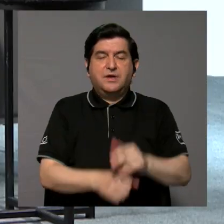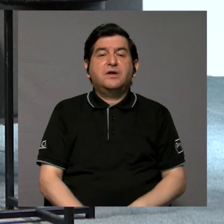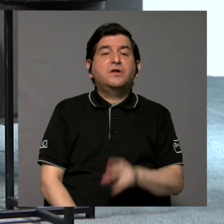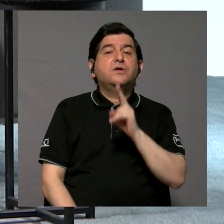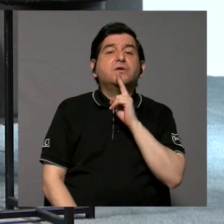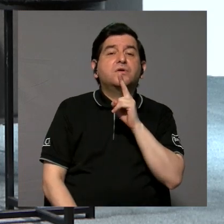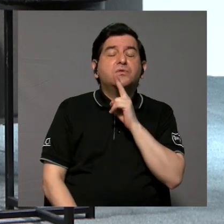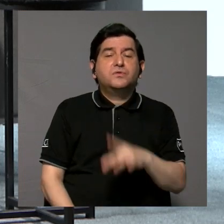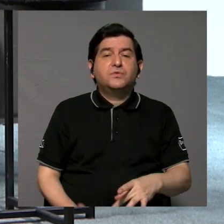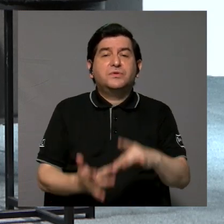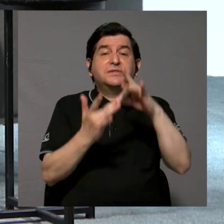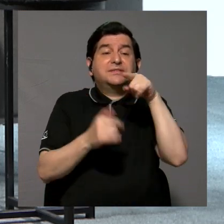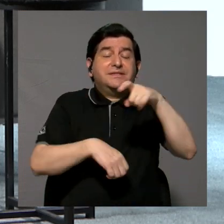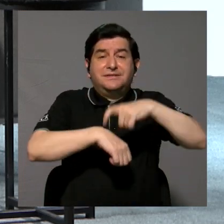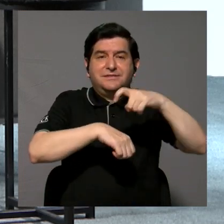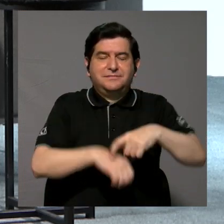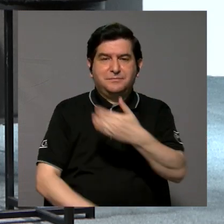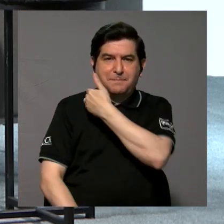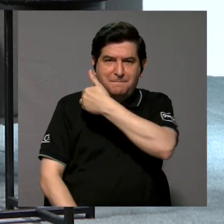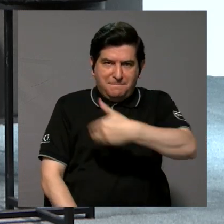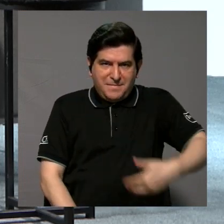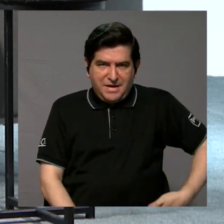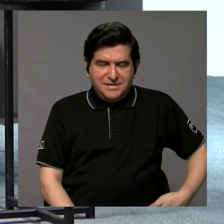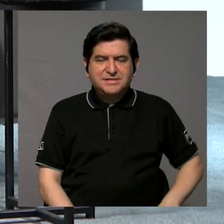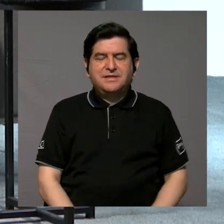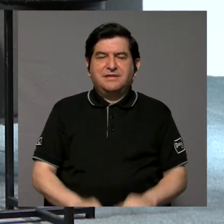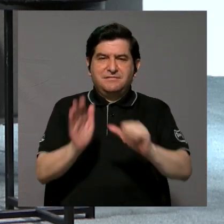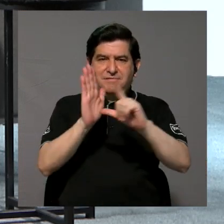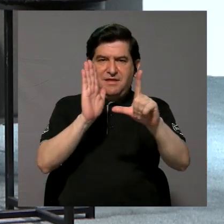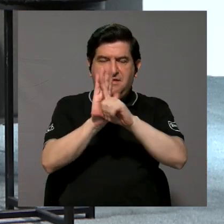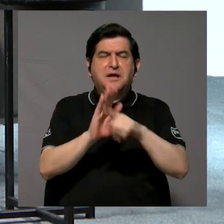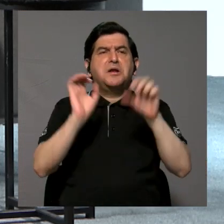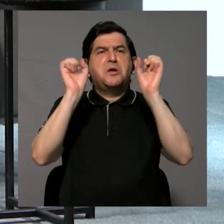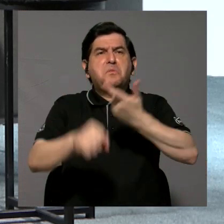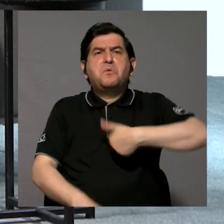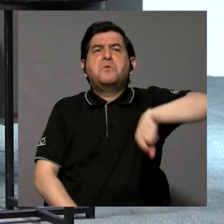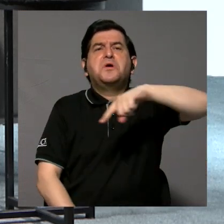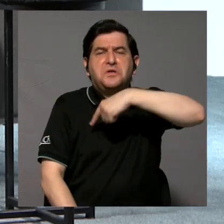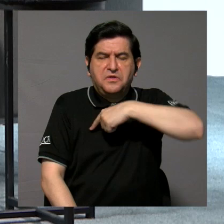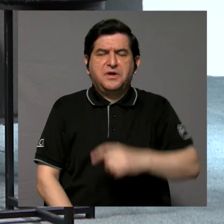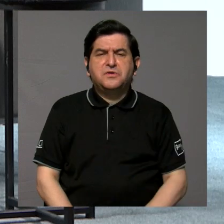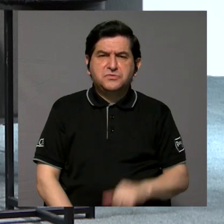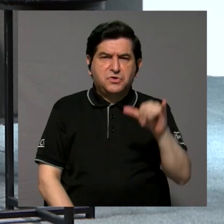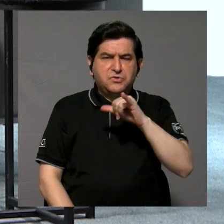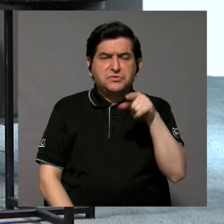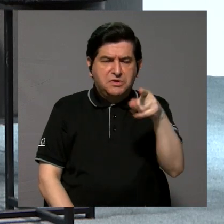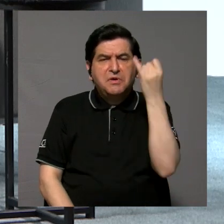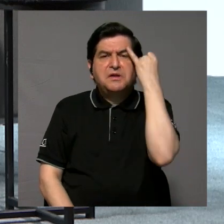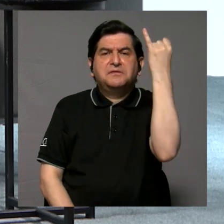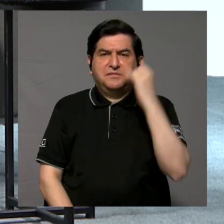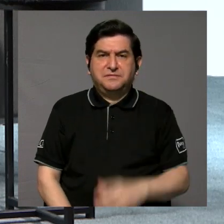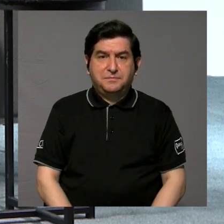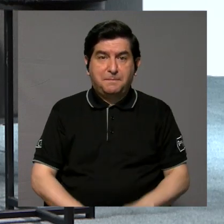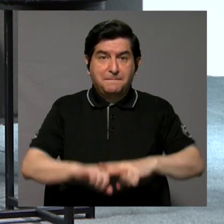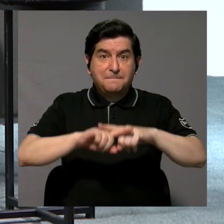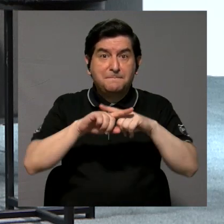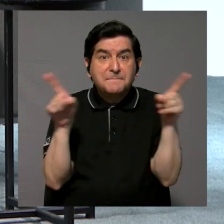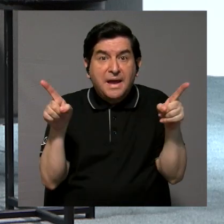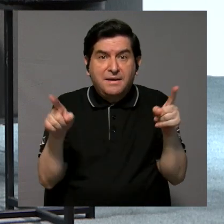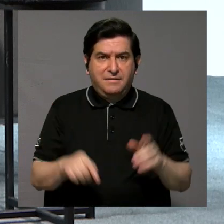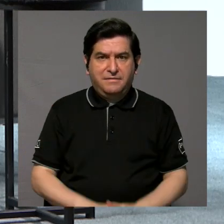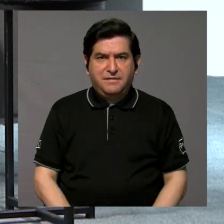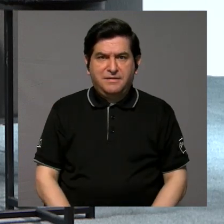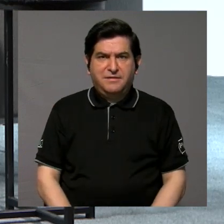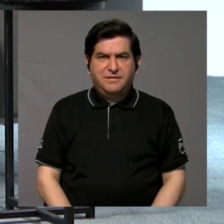Honduras, particularmente en ese momento, el presidente del Congreso dice, bueno, puede ser que nosotros también nos movamos hacia ahí. Pero cuando vemos por